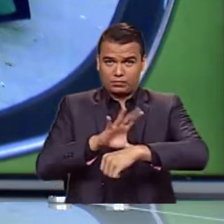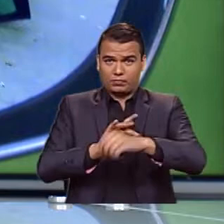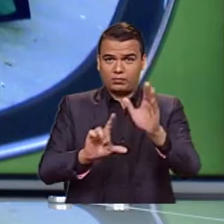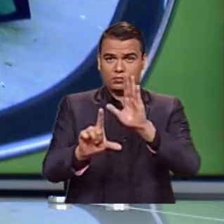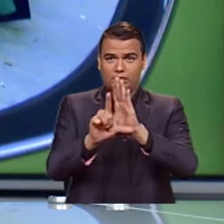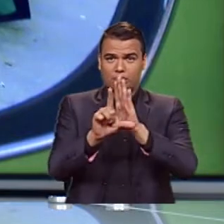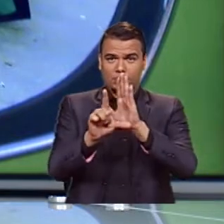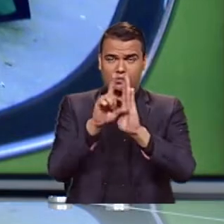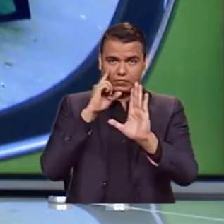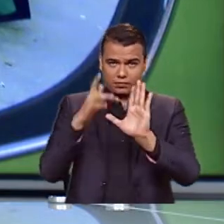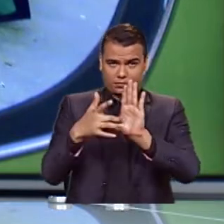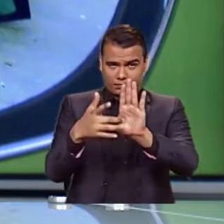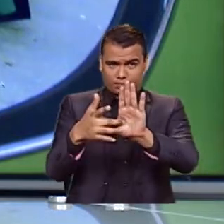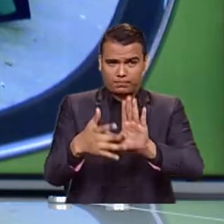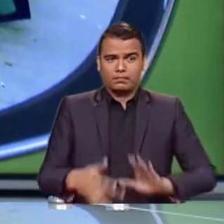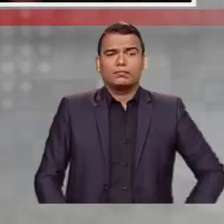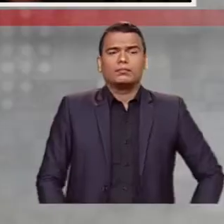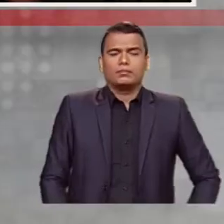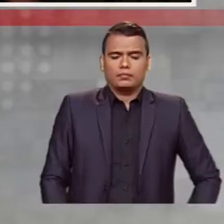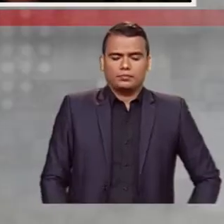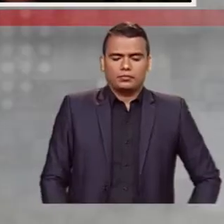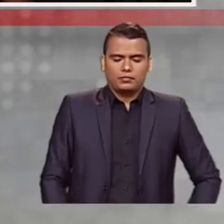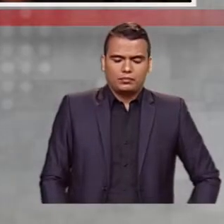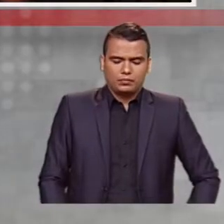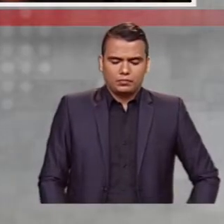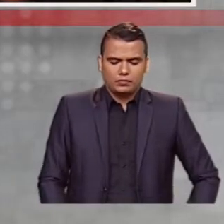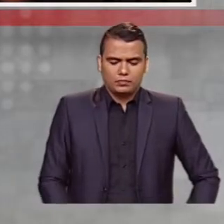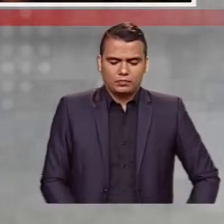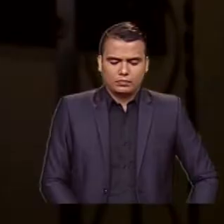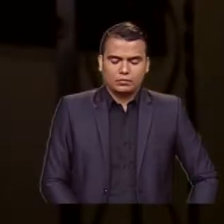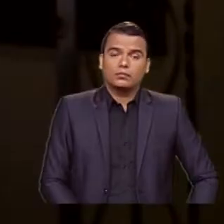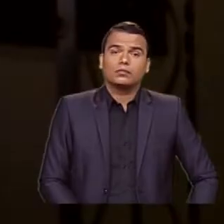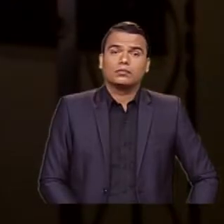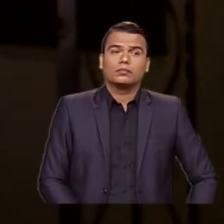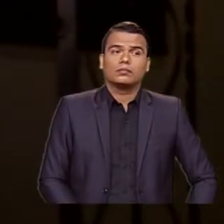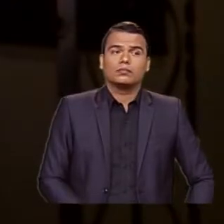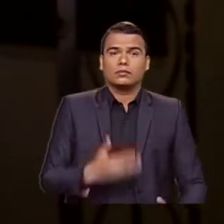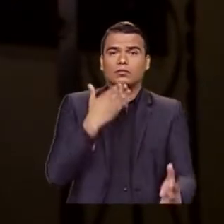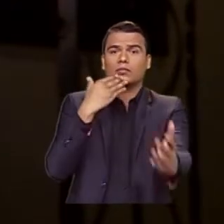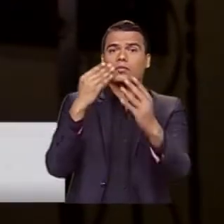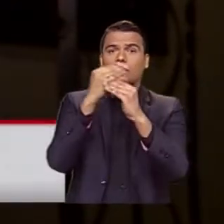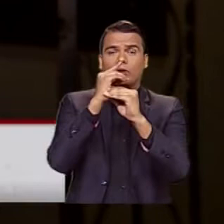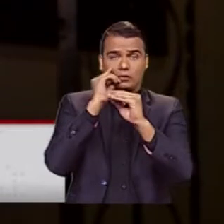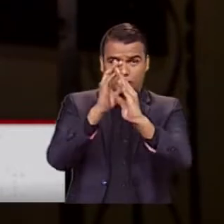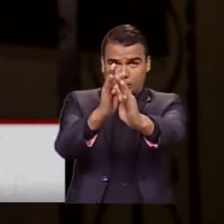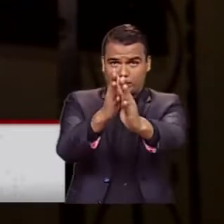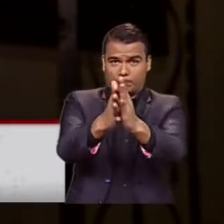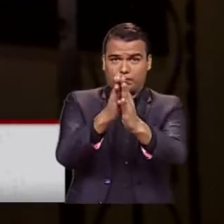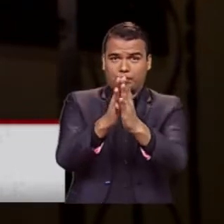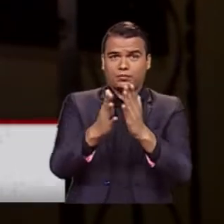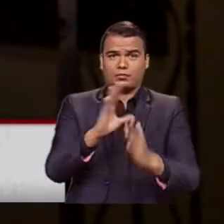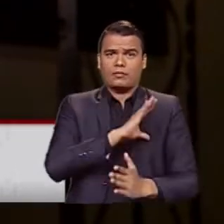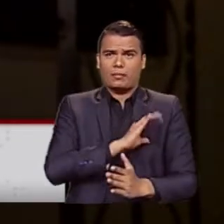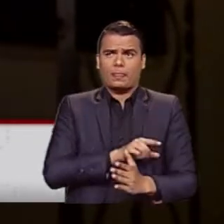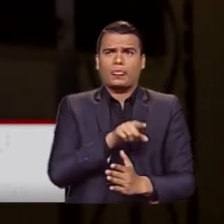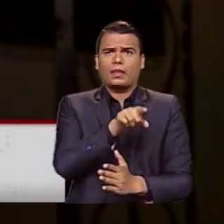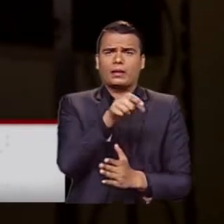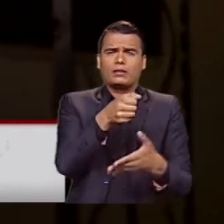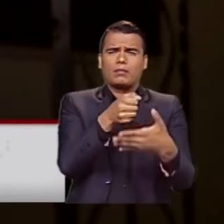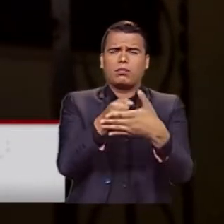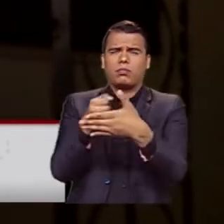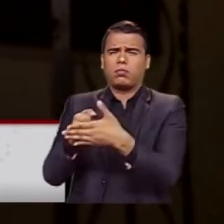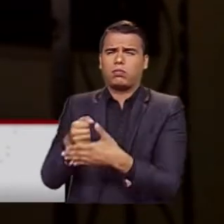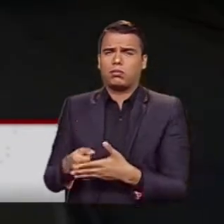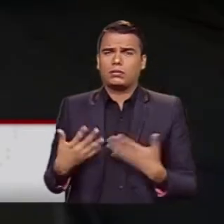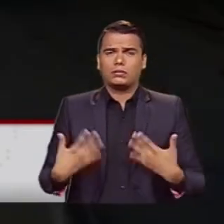lizette buenas noches muy buenas noches una serie de accidentes de tránsito se presentaron en la capital vallecaucana es el